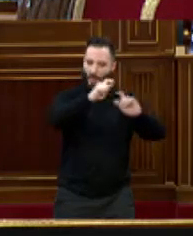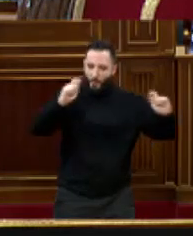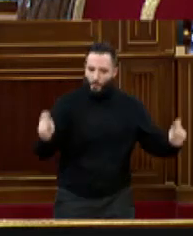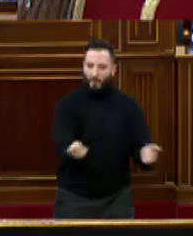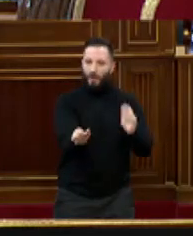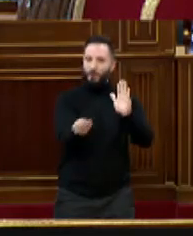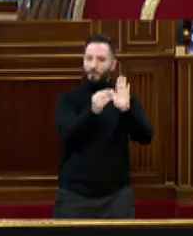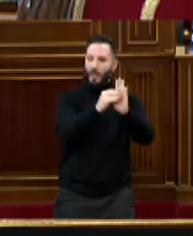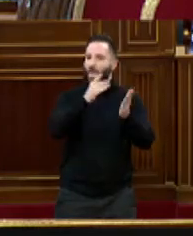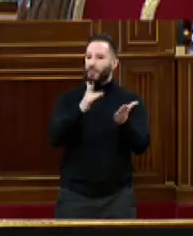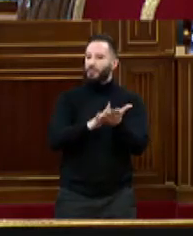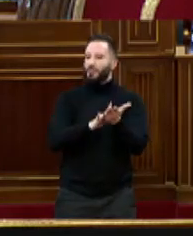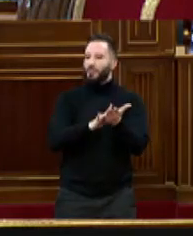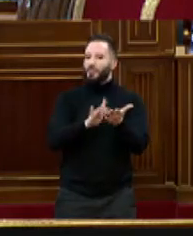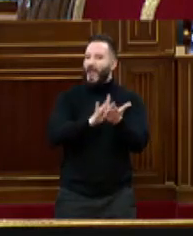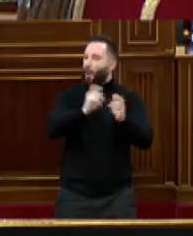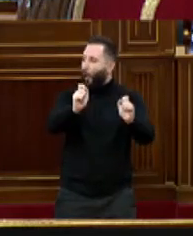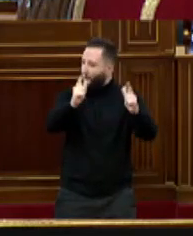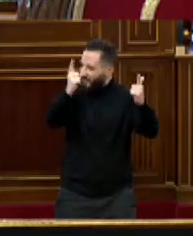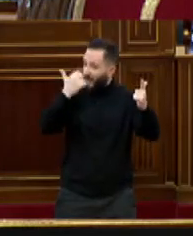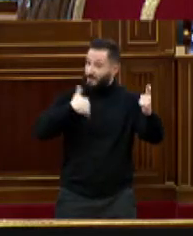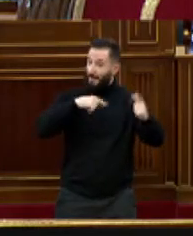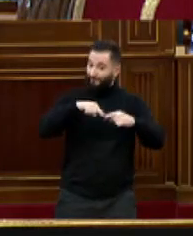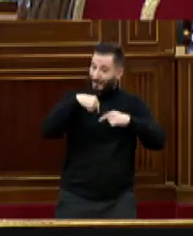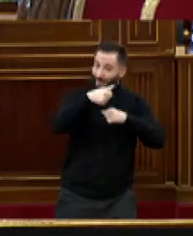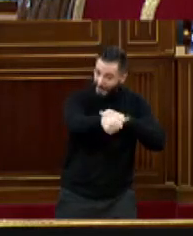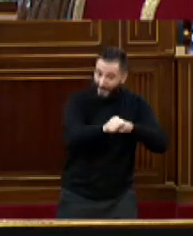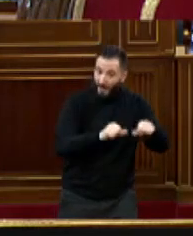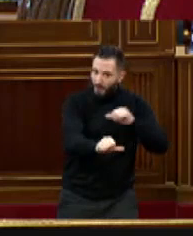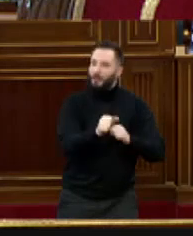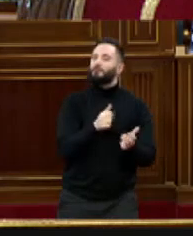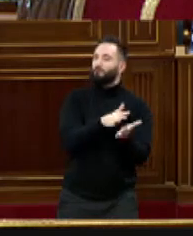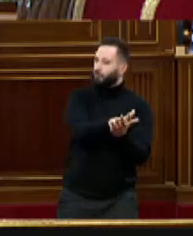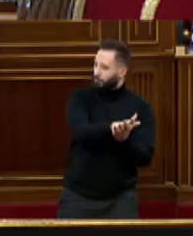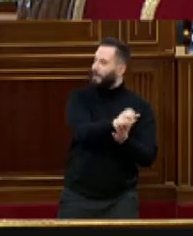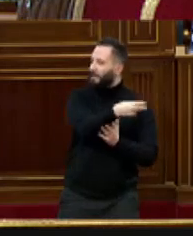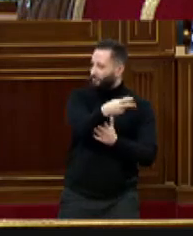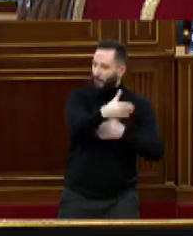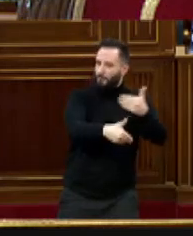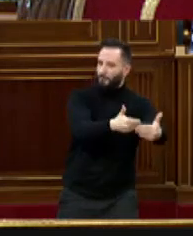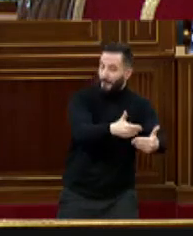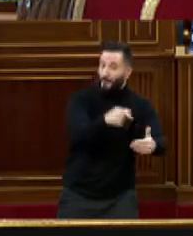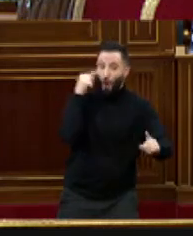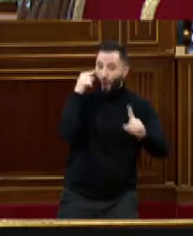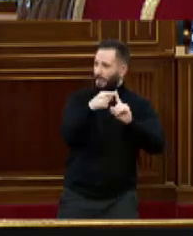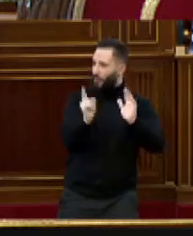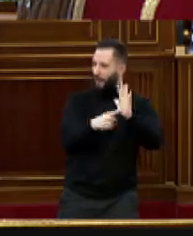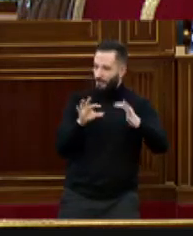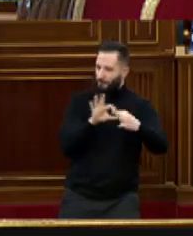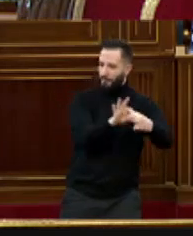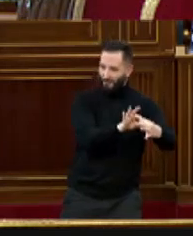en el diario oficial surte inmediatamente efecto culmina el objeto el propósito al que buscaba